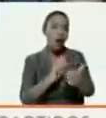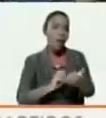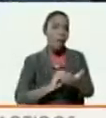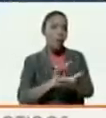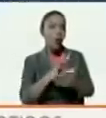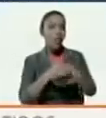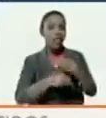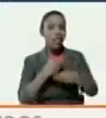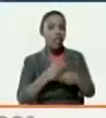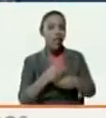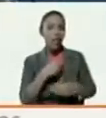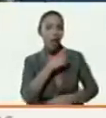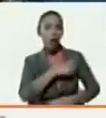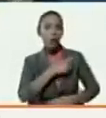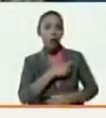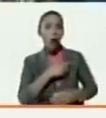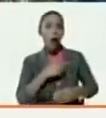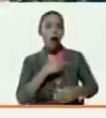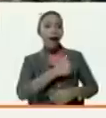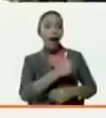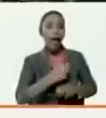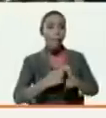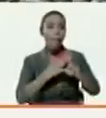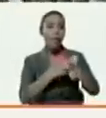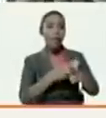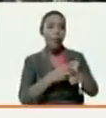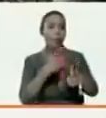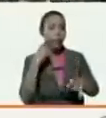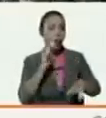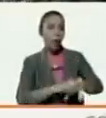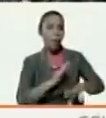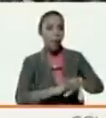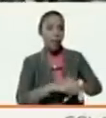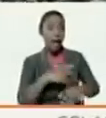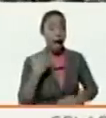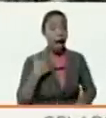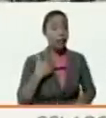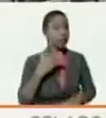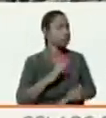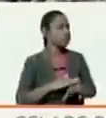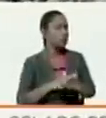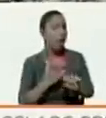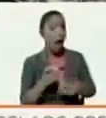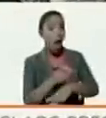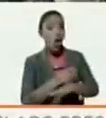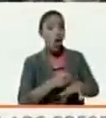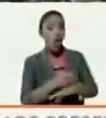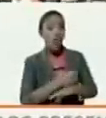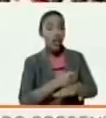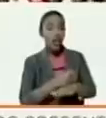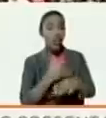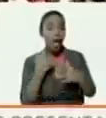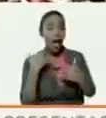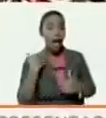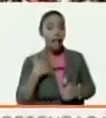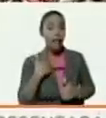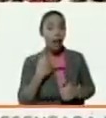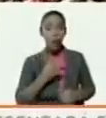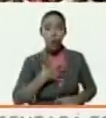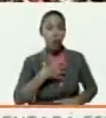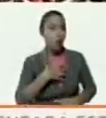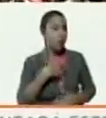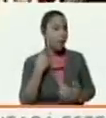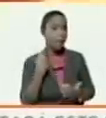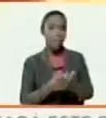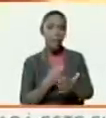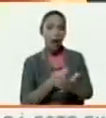las comisiones por cada préstamo. Fíjate lo que pasa en Argentina. El gobierno argentino actual dice que no puede pagar la deuda contraída